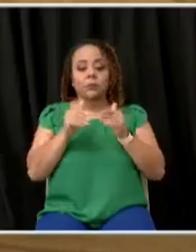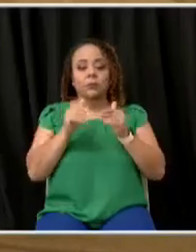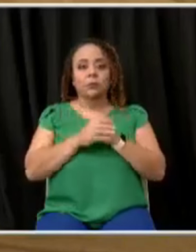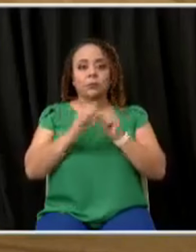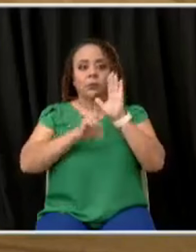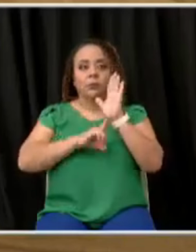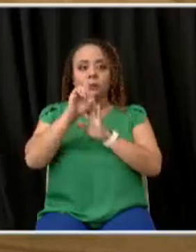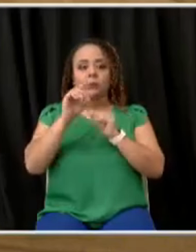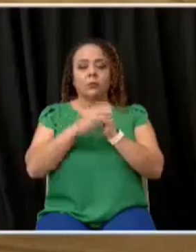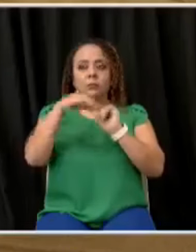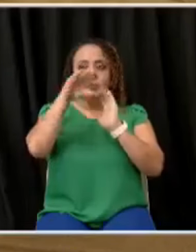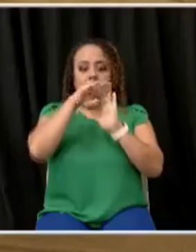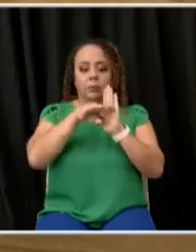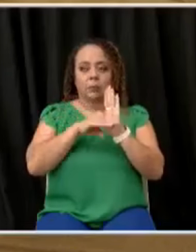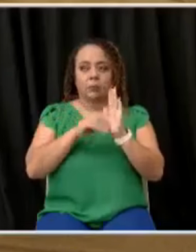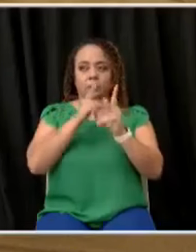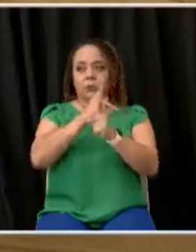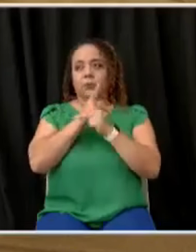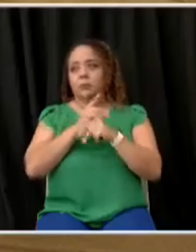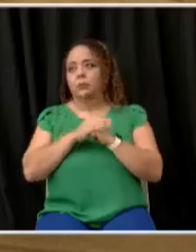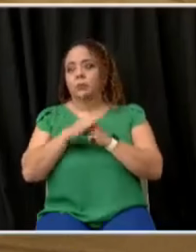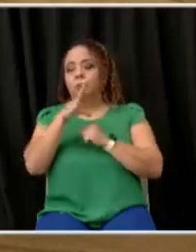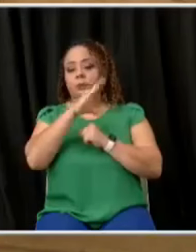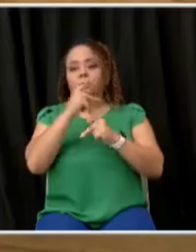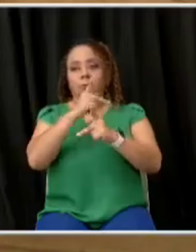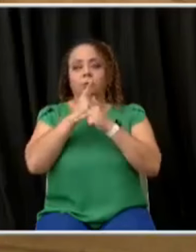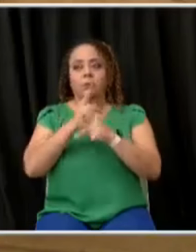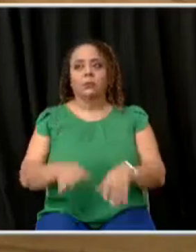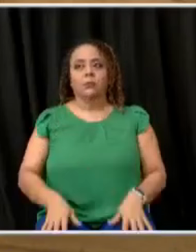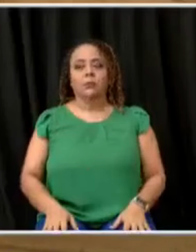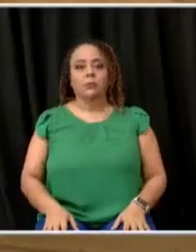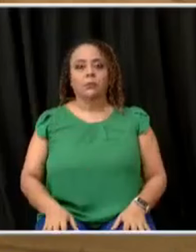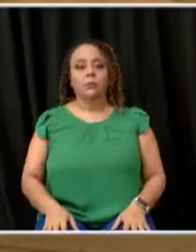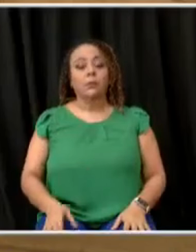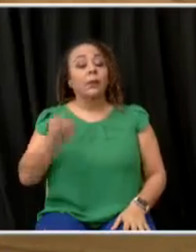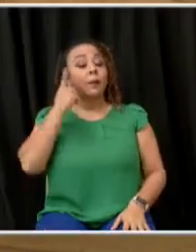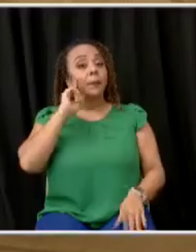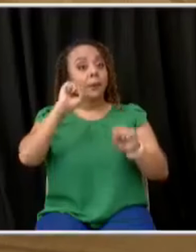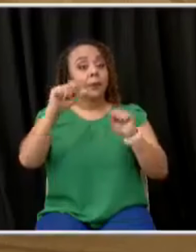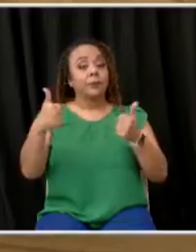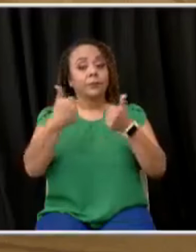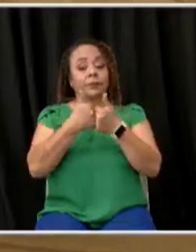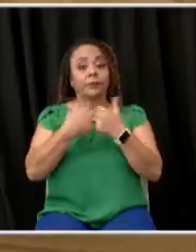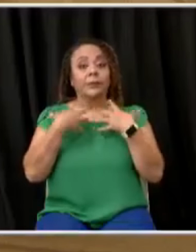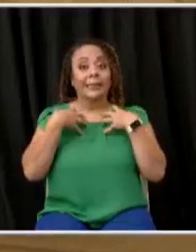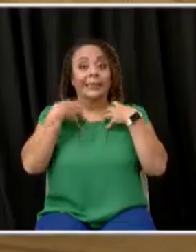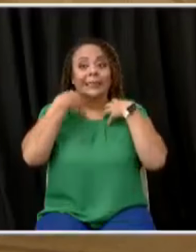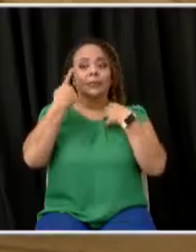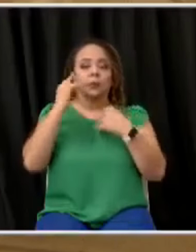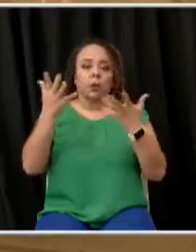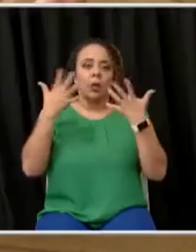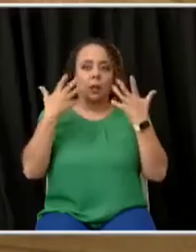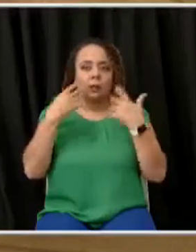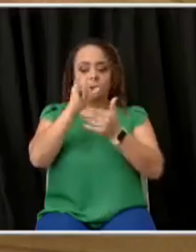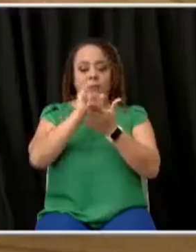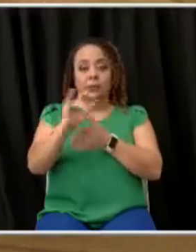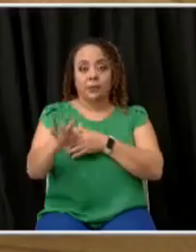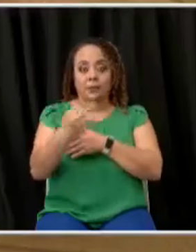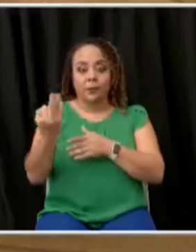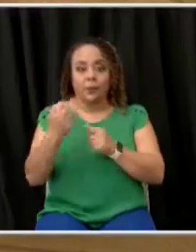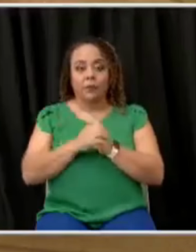desarrollar medidas preventivas y de protección para hacerle frente al estrés térmico por calor, y de esta